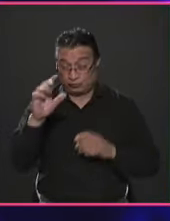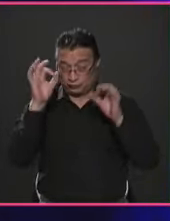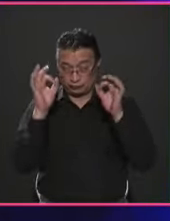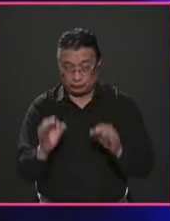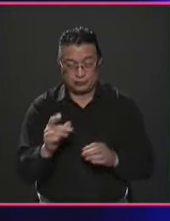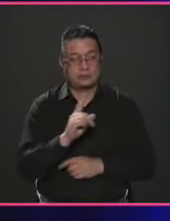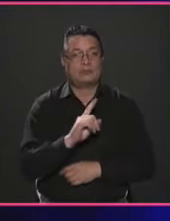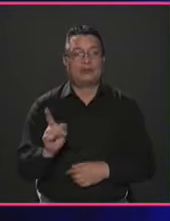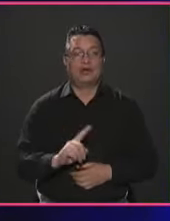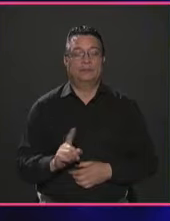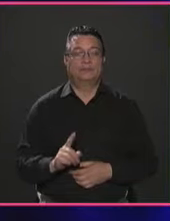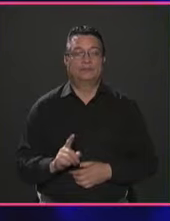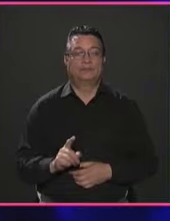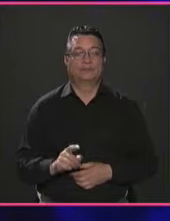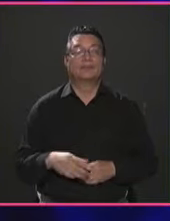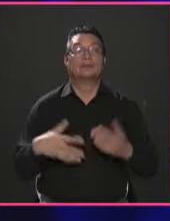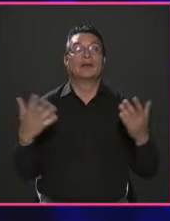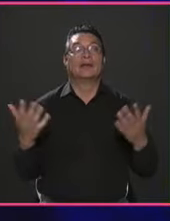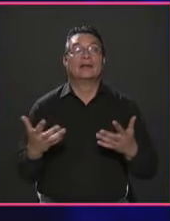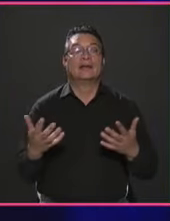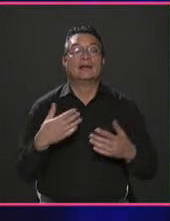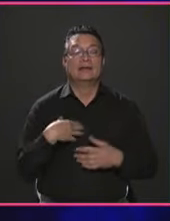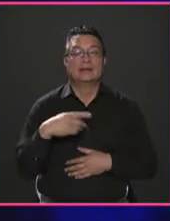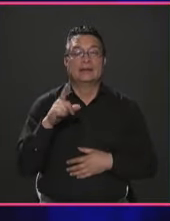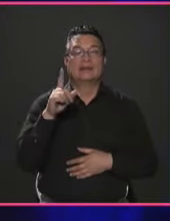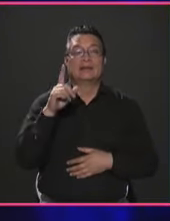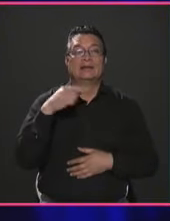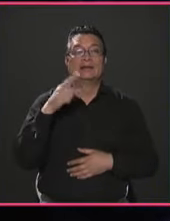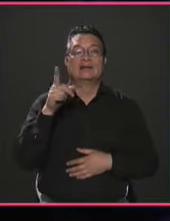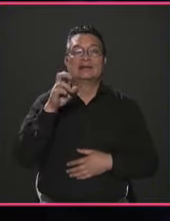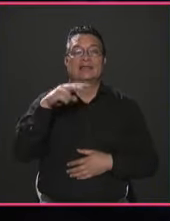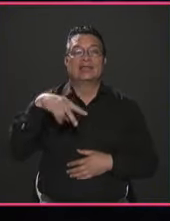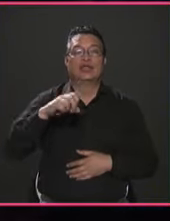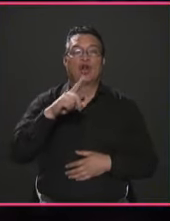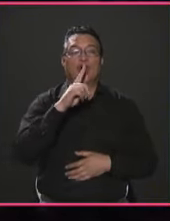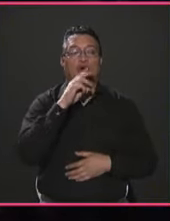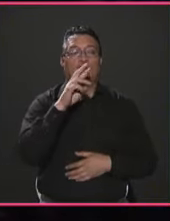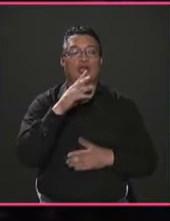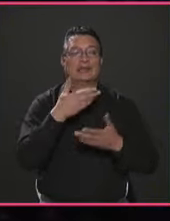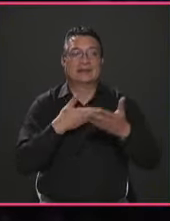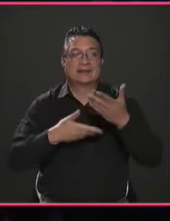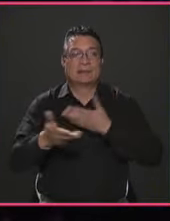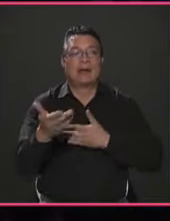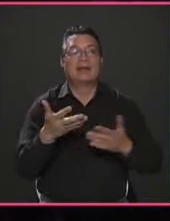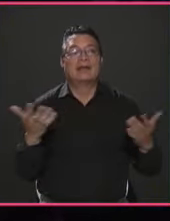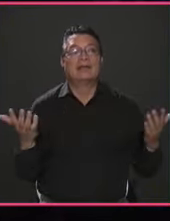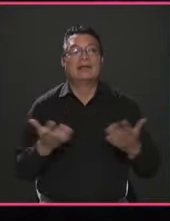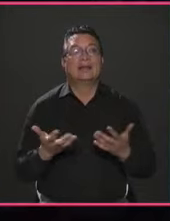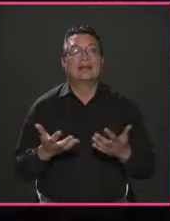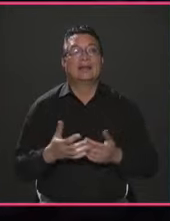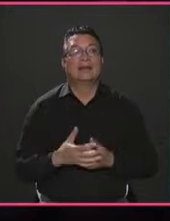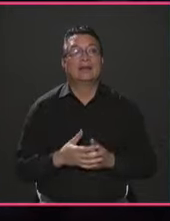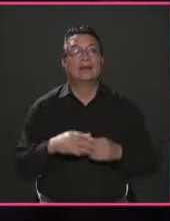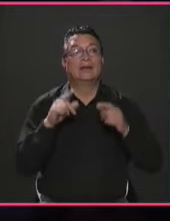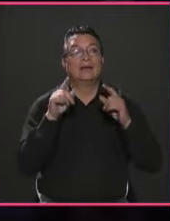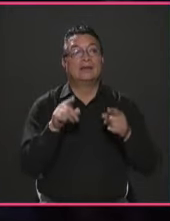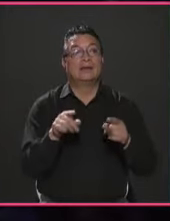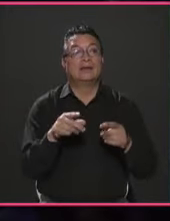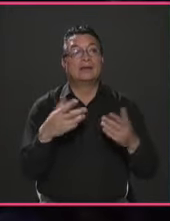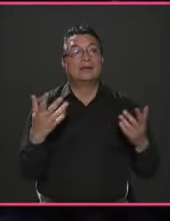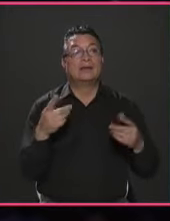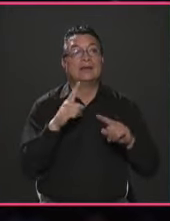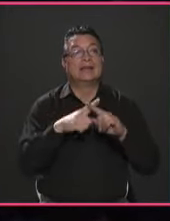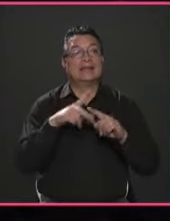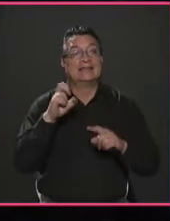humano Entonces qué es la transplante eh es